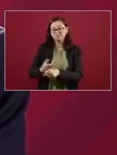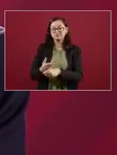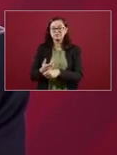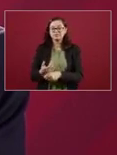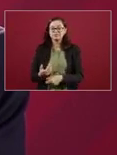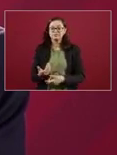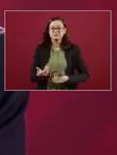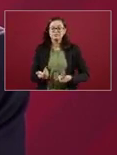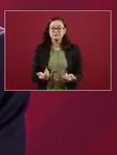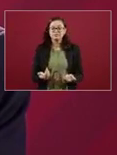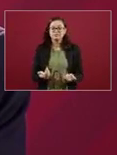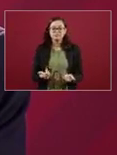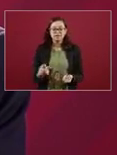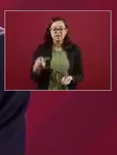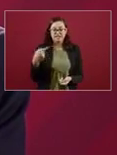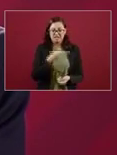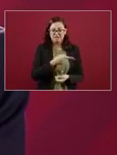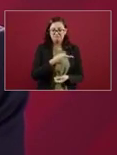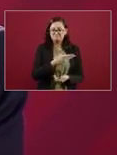regresando de